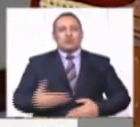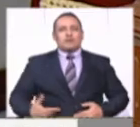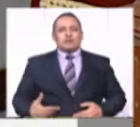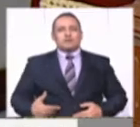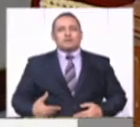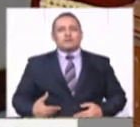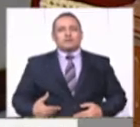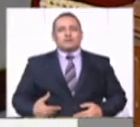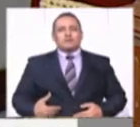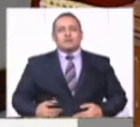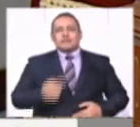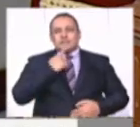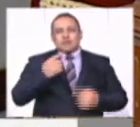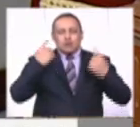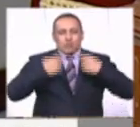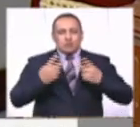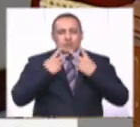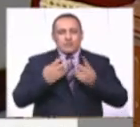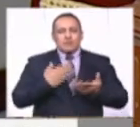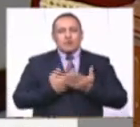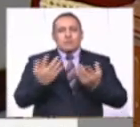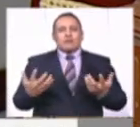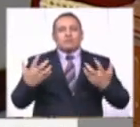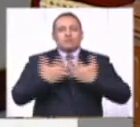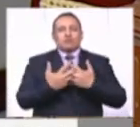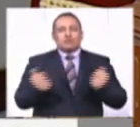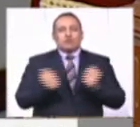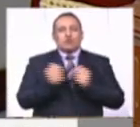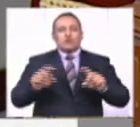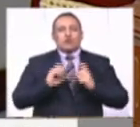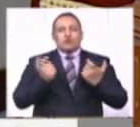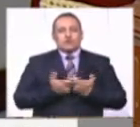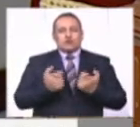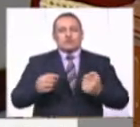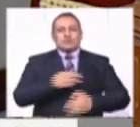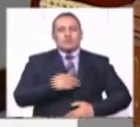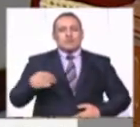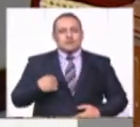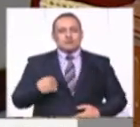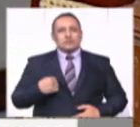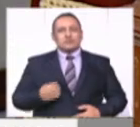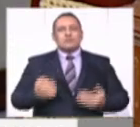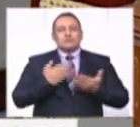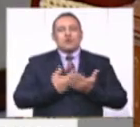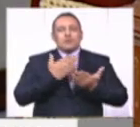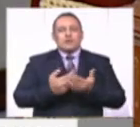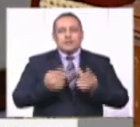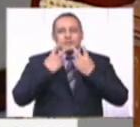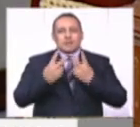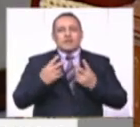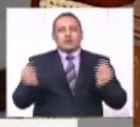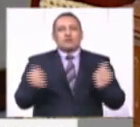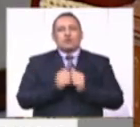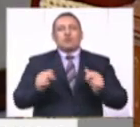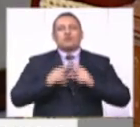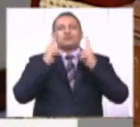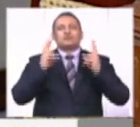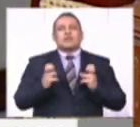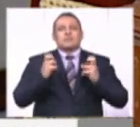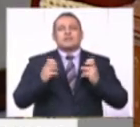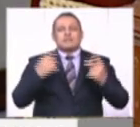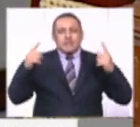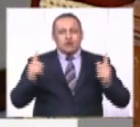intergubernamental de los cuales forma parte el consejo de ministros constituye un un tipo de